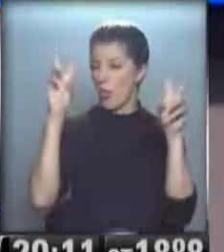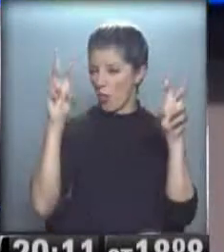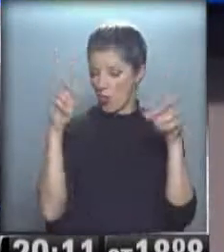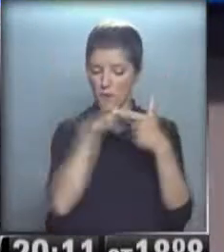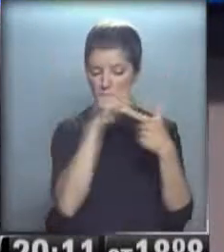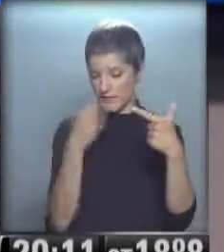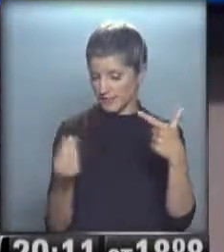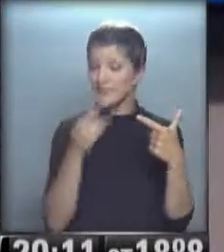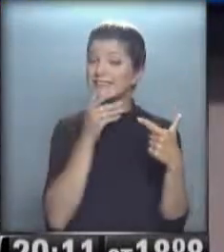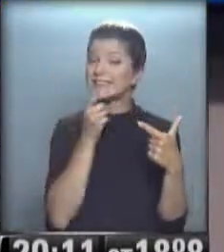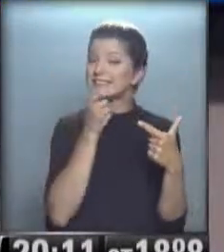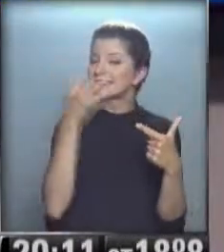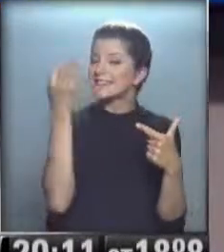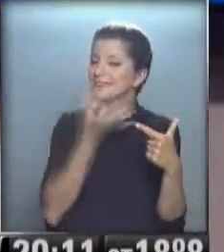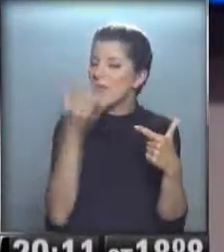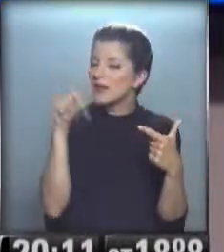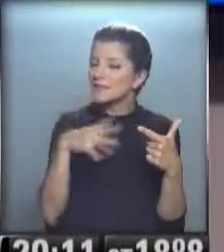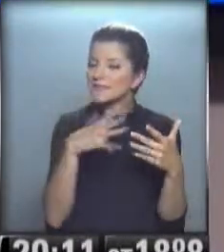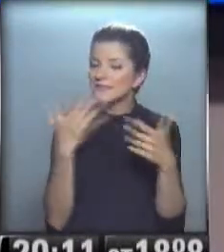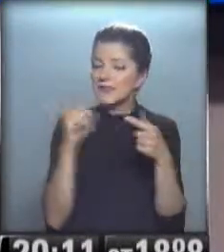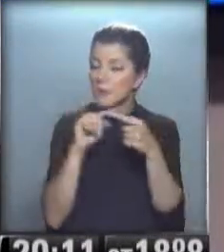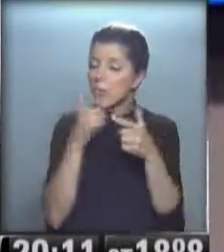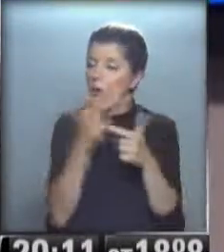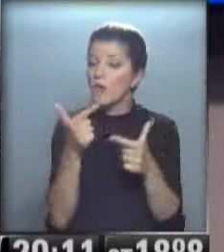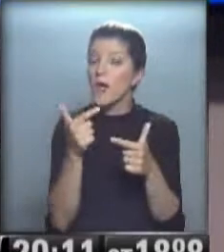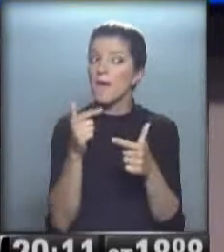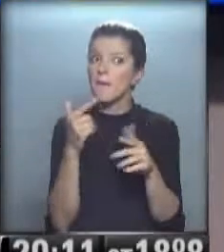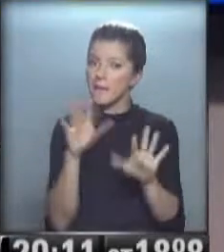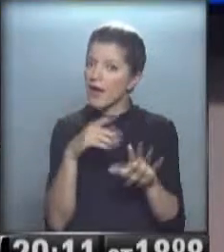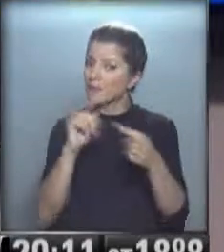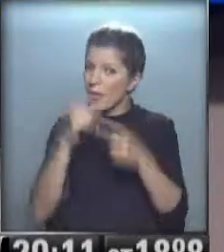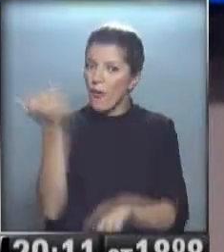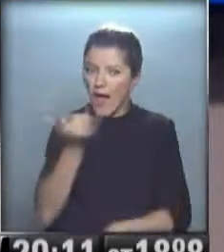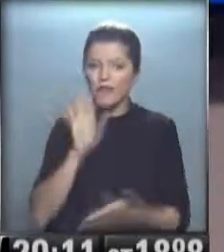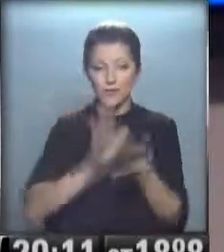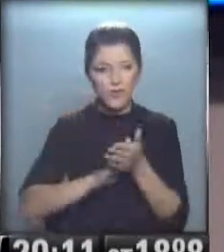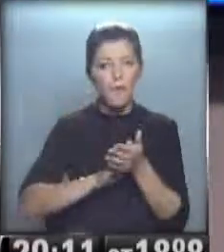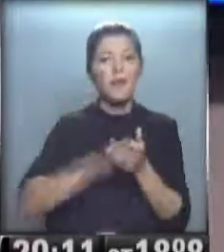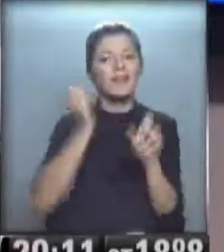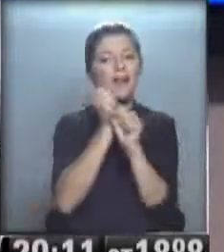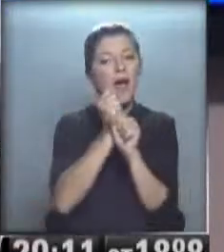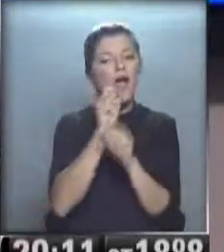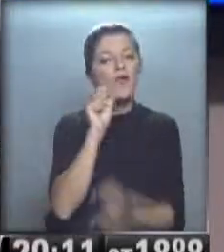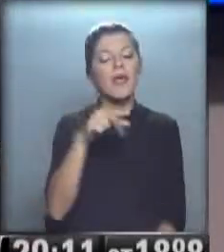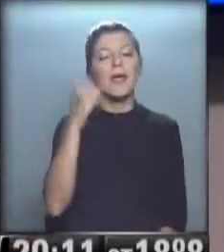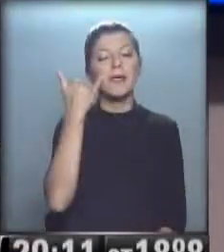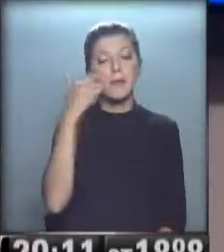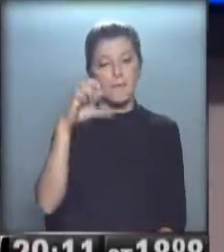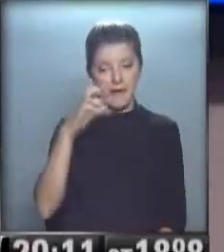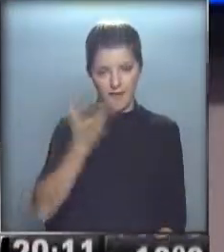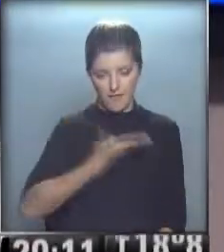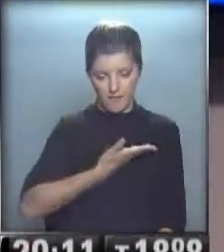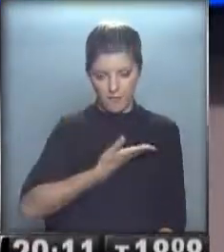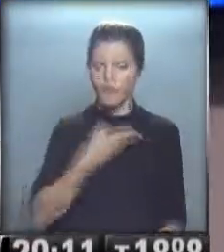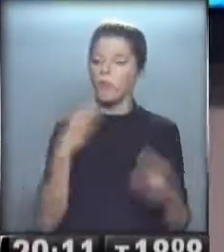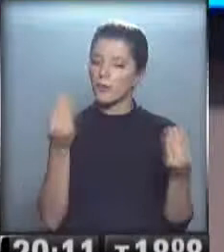la decisión o el momento no están vinculados, sí están vinculados en cuanto a la gestión de YPF, porque por un lado, esta solución al conflicto